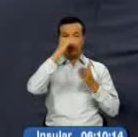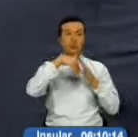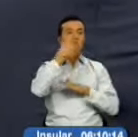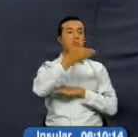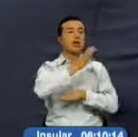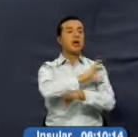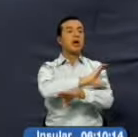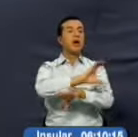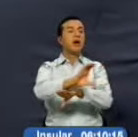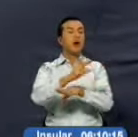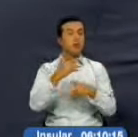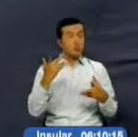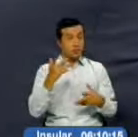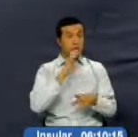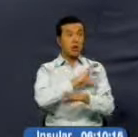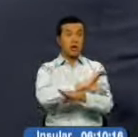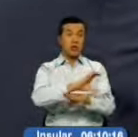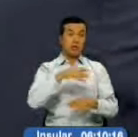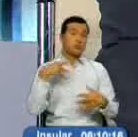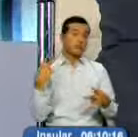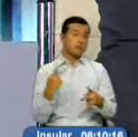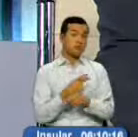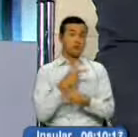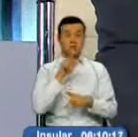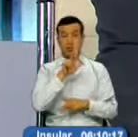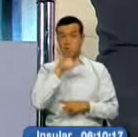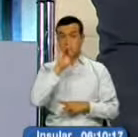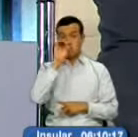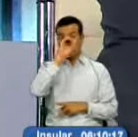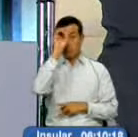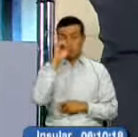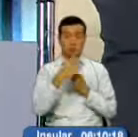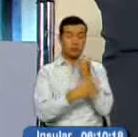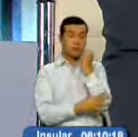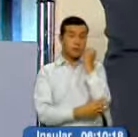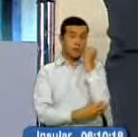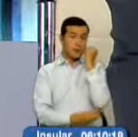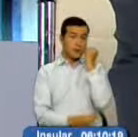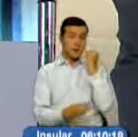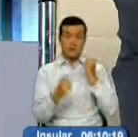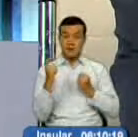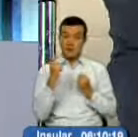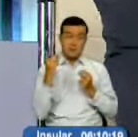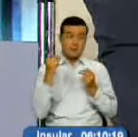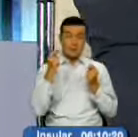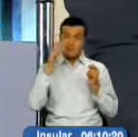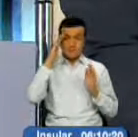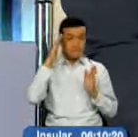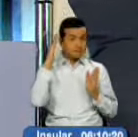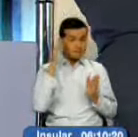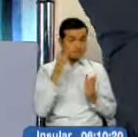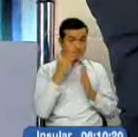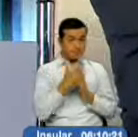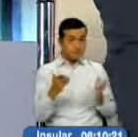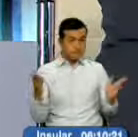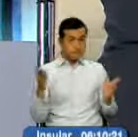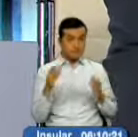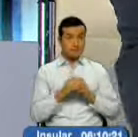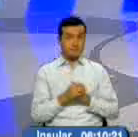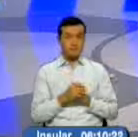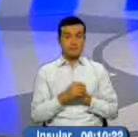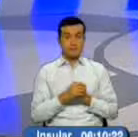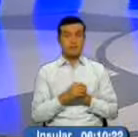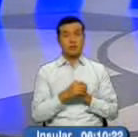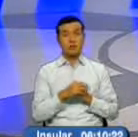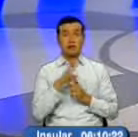todavía con serias preocupaciones, con un 38% de pobreza que hay que tomar atención en ese sentido. Hay una reducción